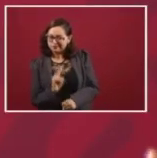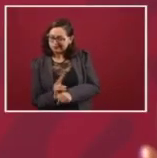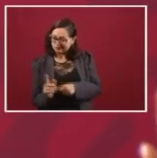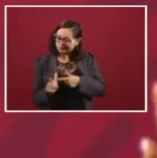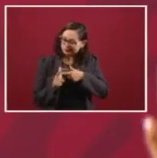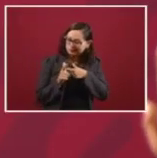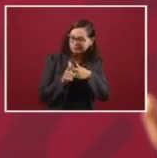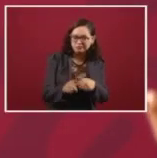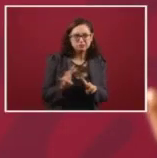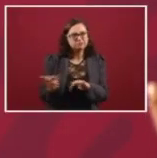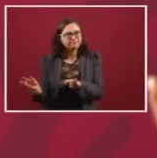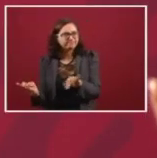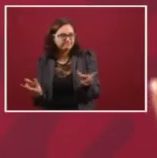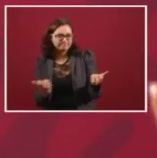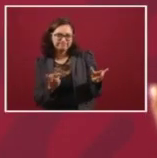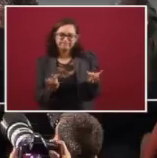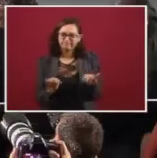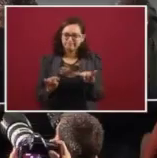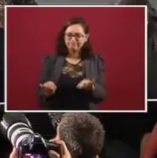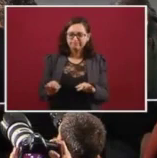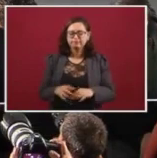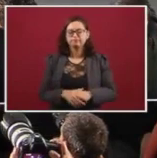pendiente en todo.